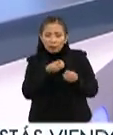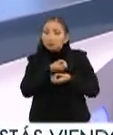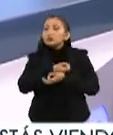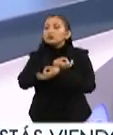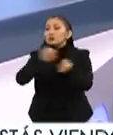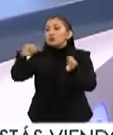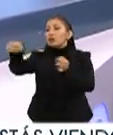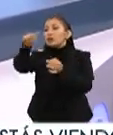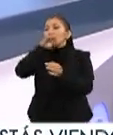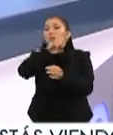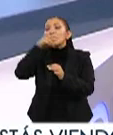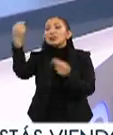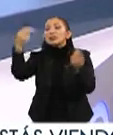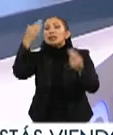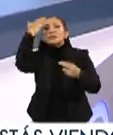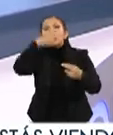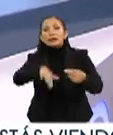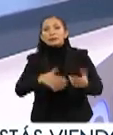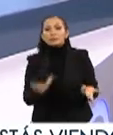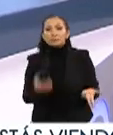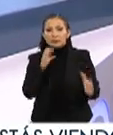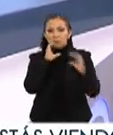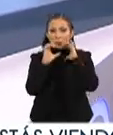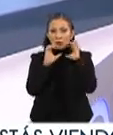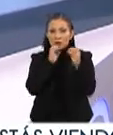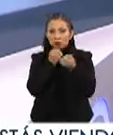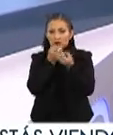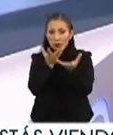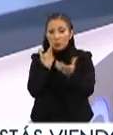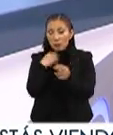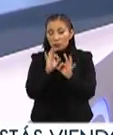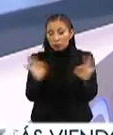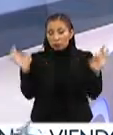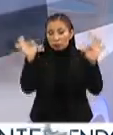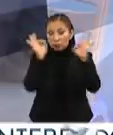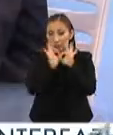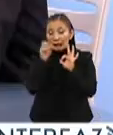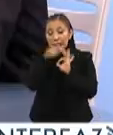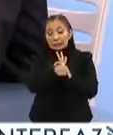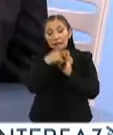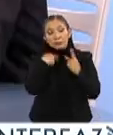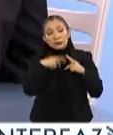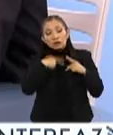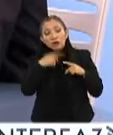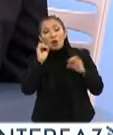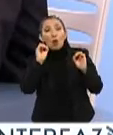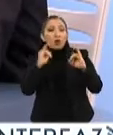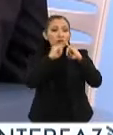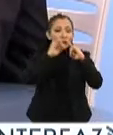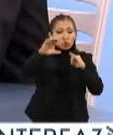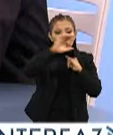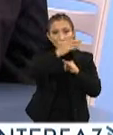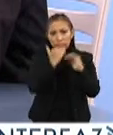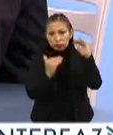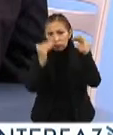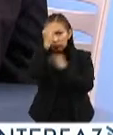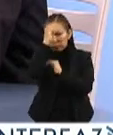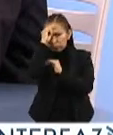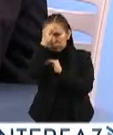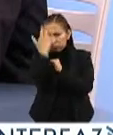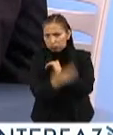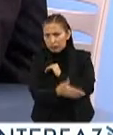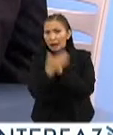que responda de inmediato a estas necesidades de comunicación, ¿no? Pero sí es muy importante que estas fuentes sean de primer nivel,